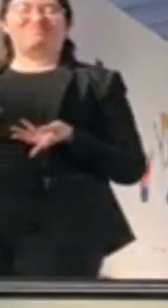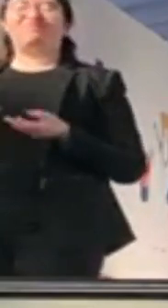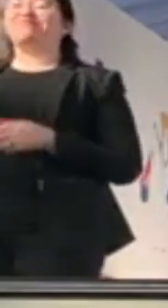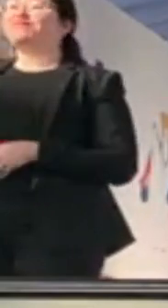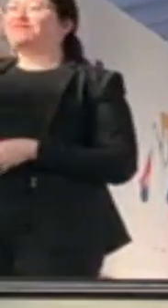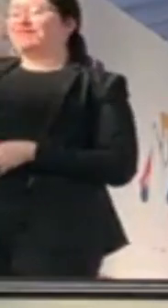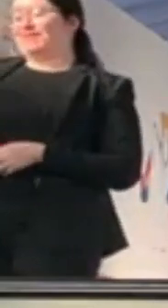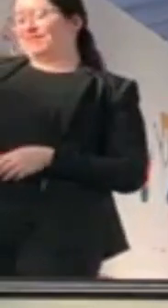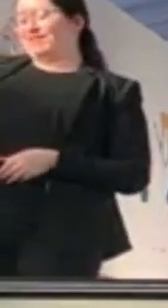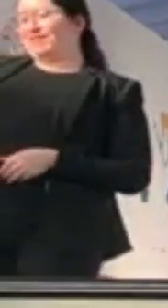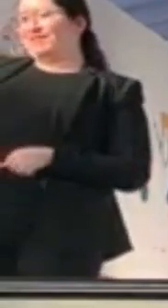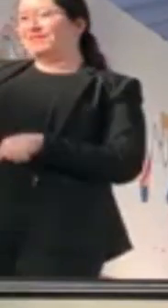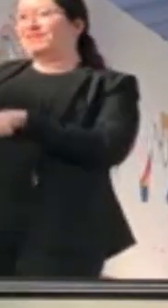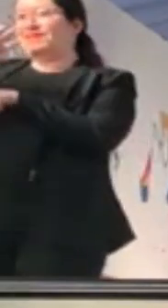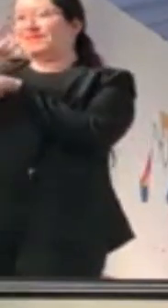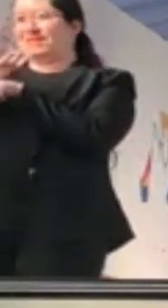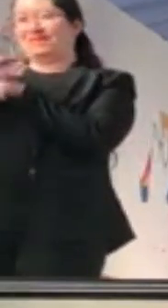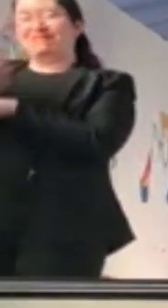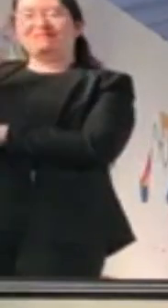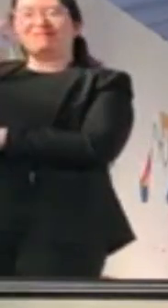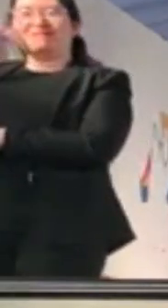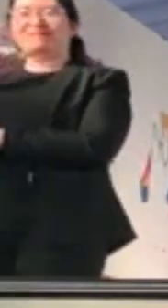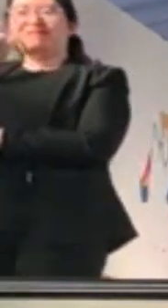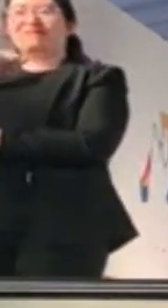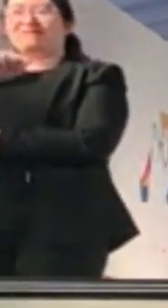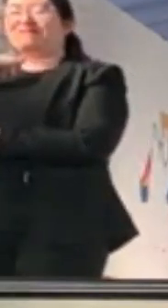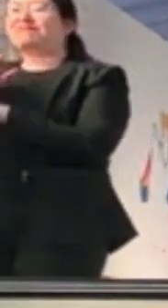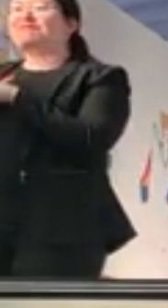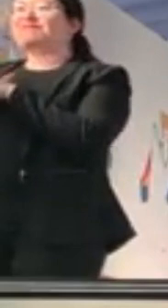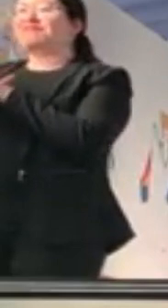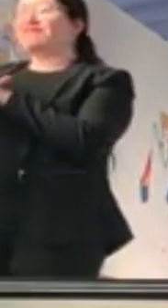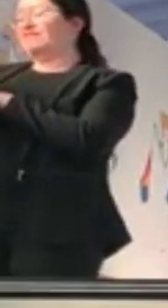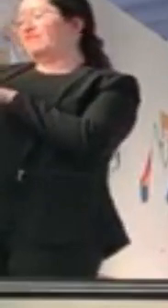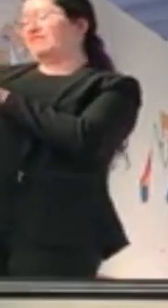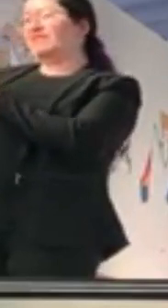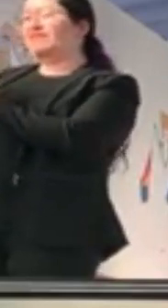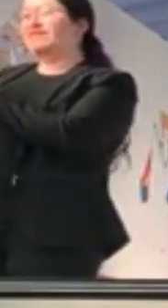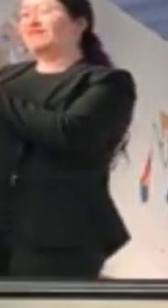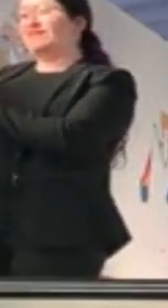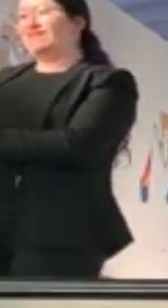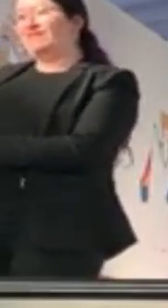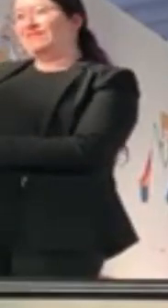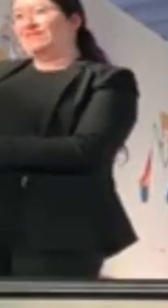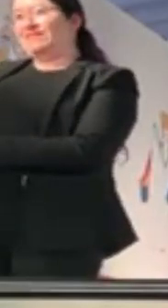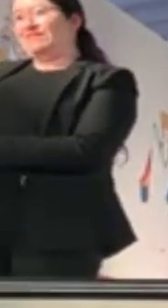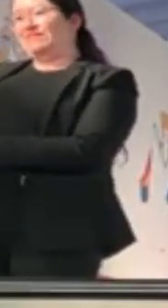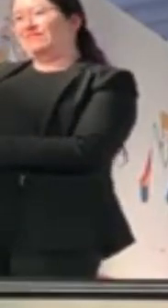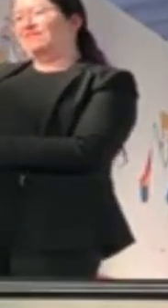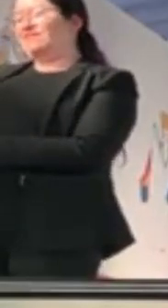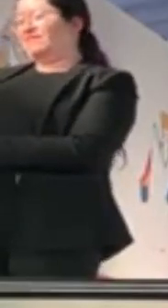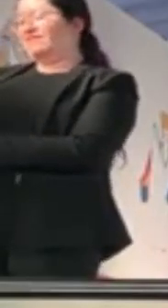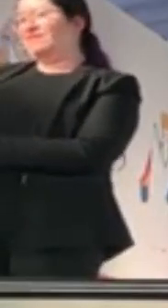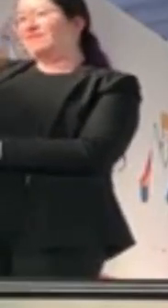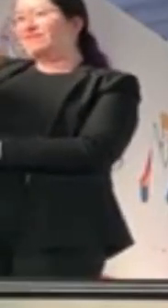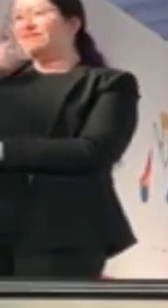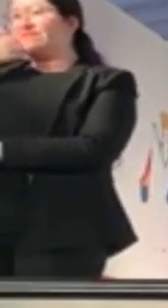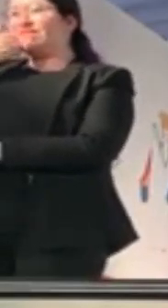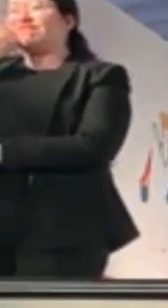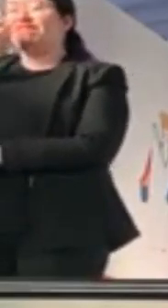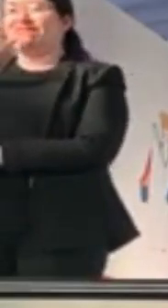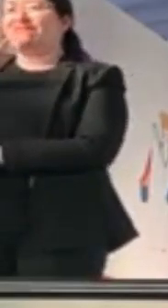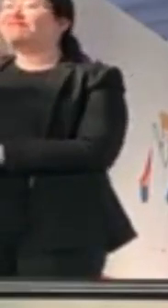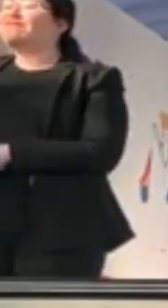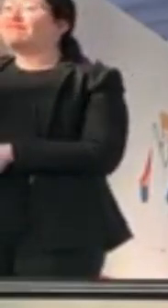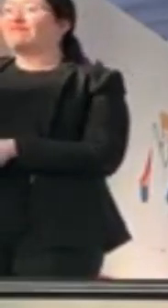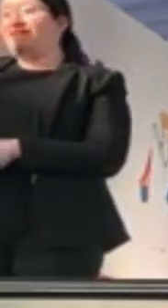Estados Unidos, de libreto, con los medios volcados a golpear al gobierno de origen popular para